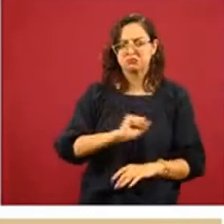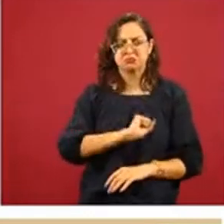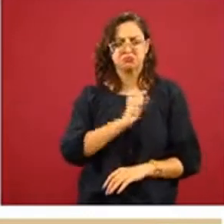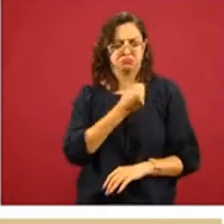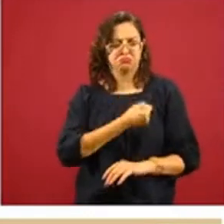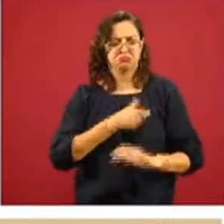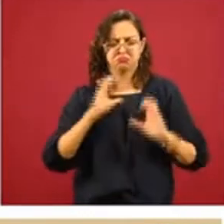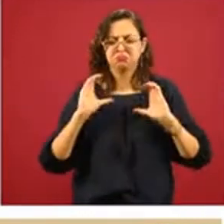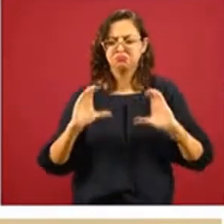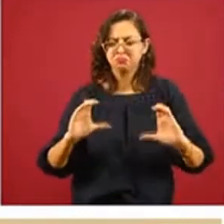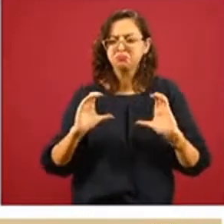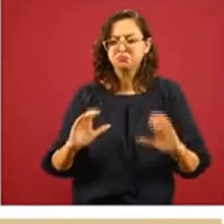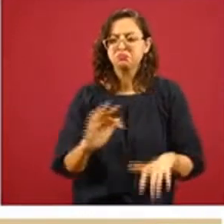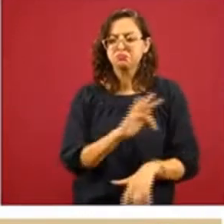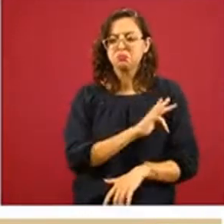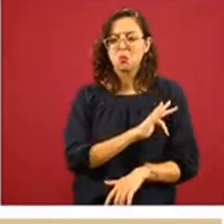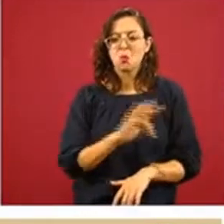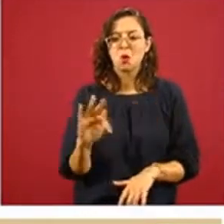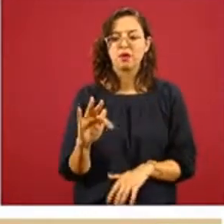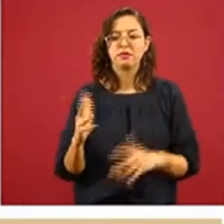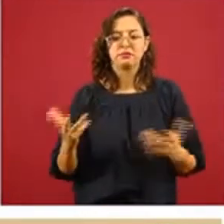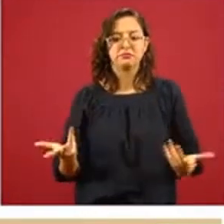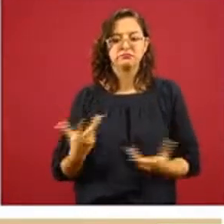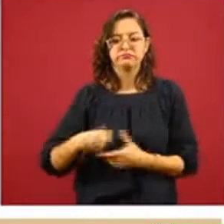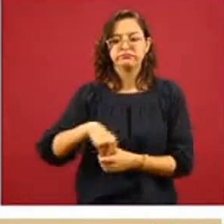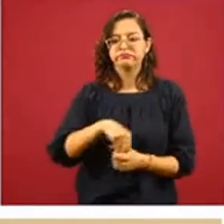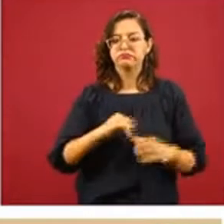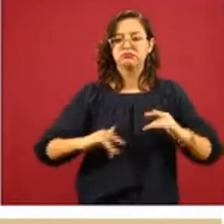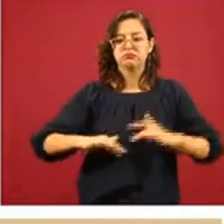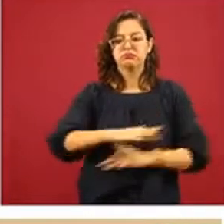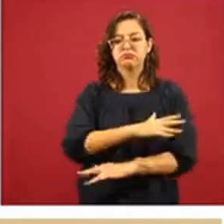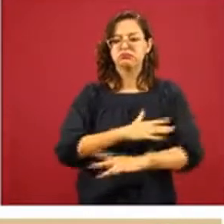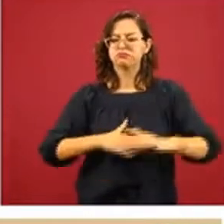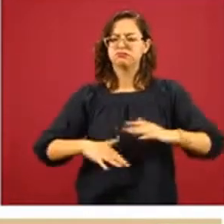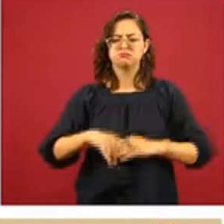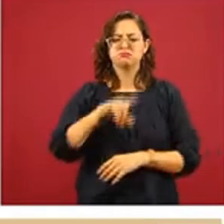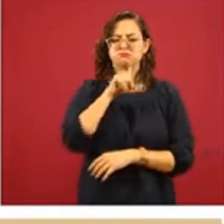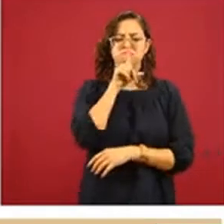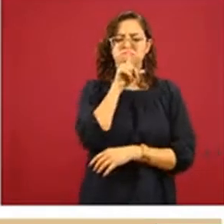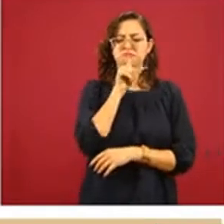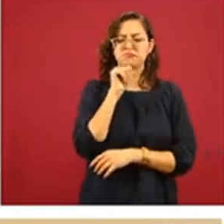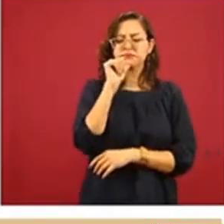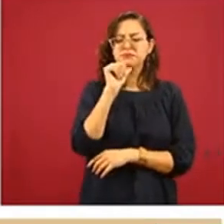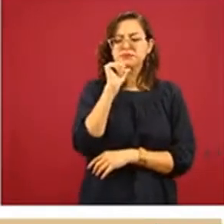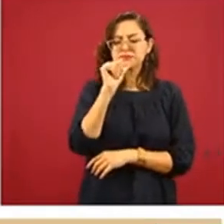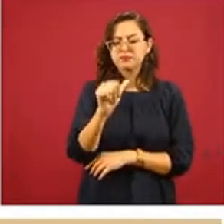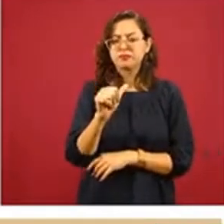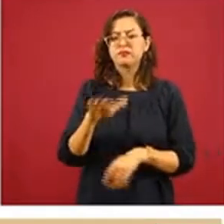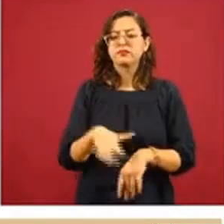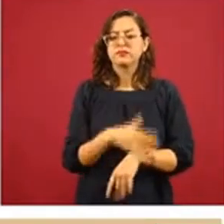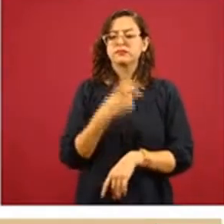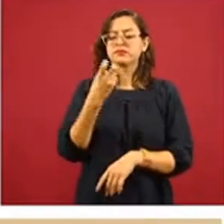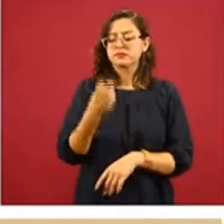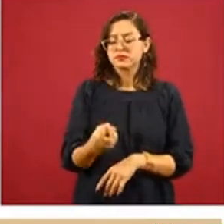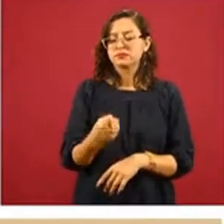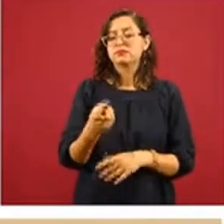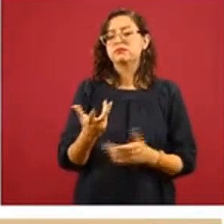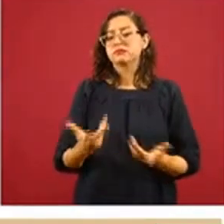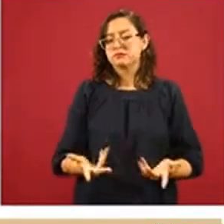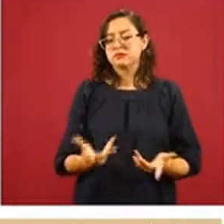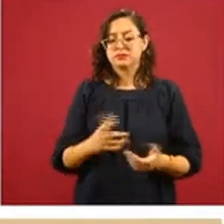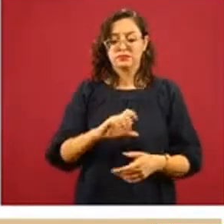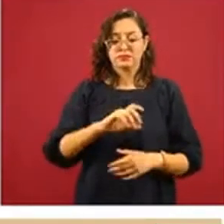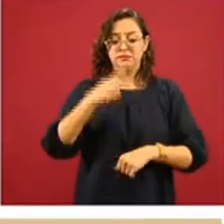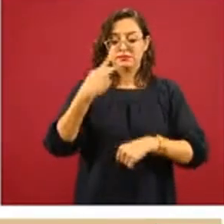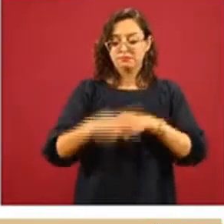pueda cumplir con la sana distancia y no haya una interacción directa entre las personas, con lo cual lógicamente disminuimos